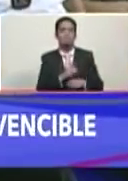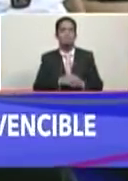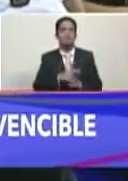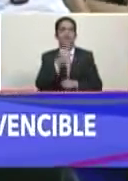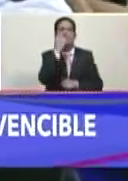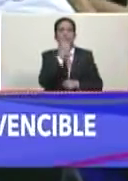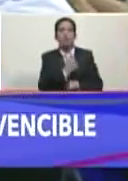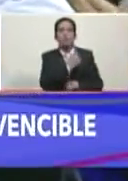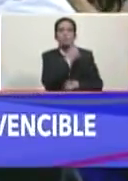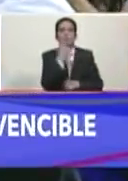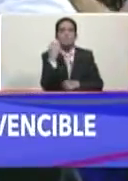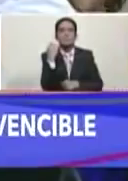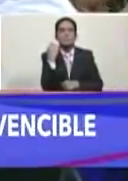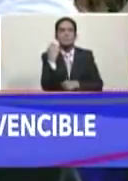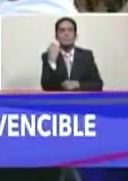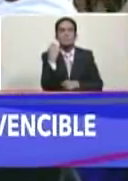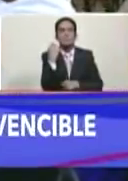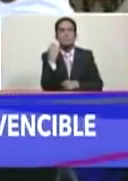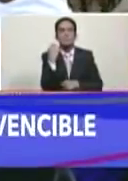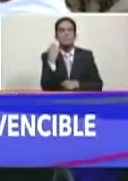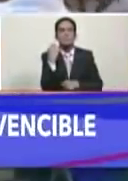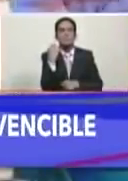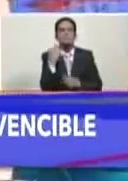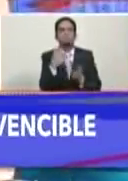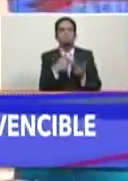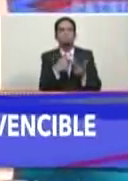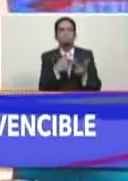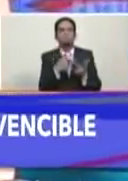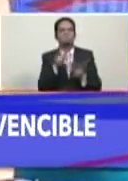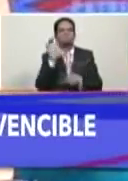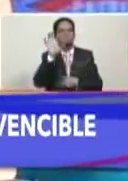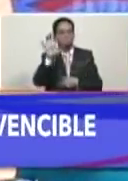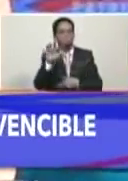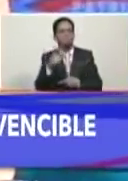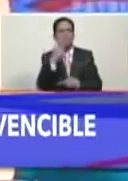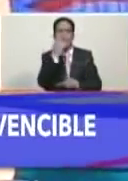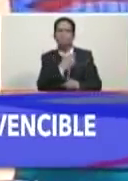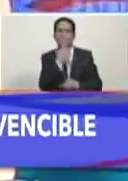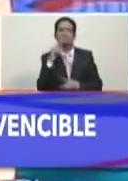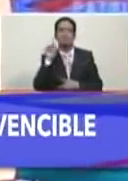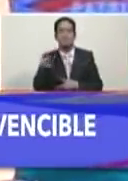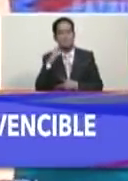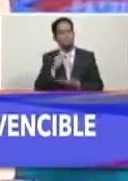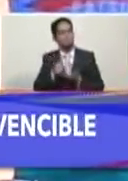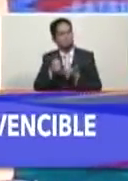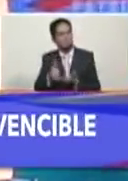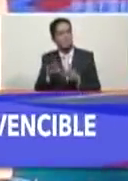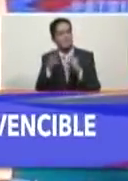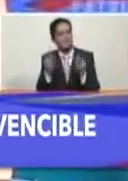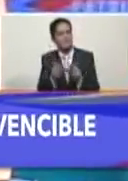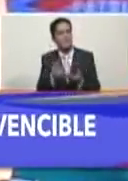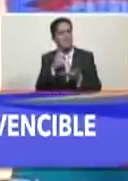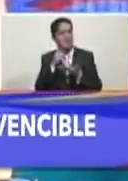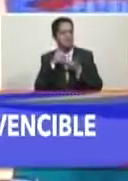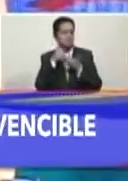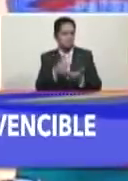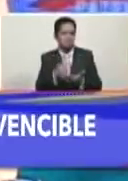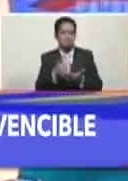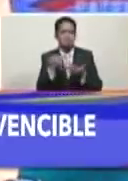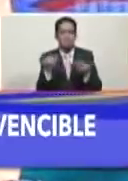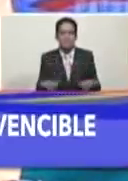compromiso con nuestro país, con su familia, en el compromiso con el presente y el